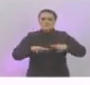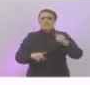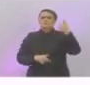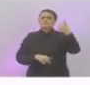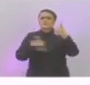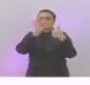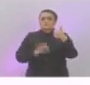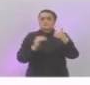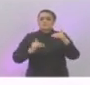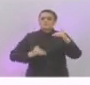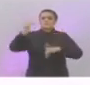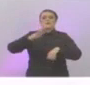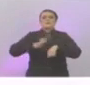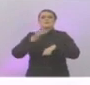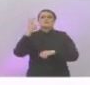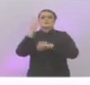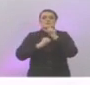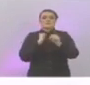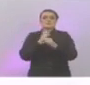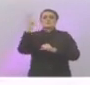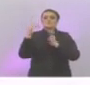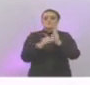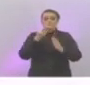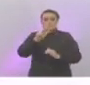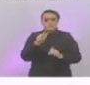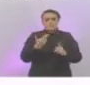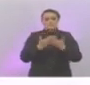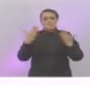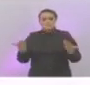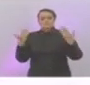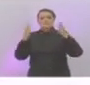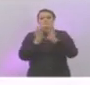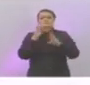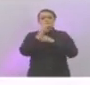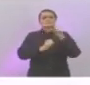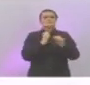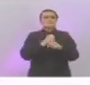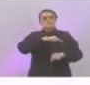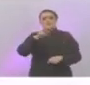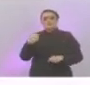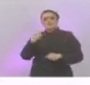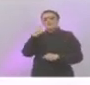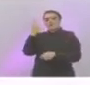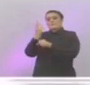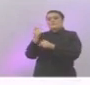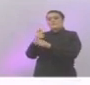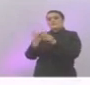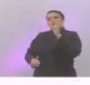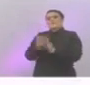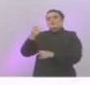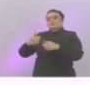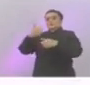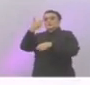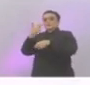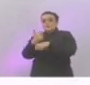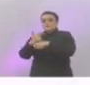6% de crecimiento en el 2018. Al cierre de ese año, nos ubicamos por primera vez en el séptimo lugar